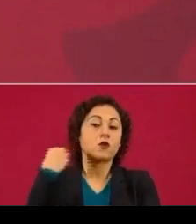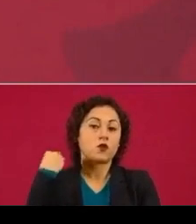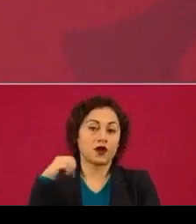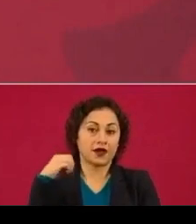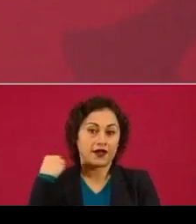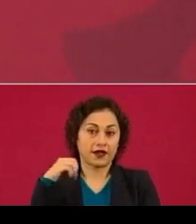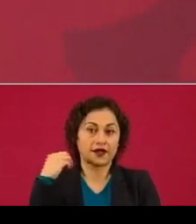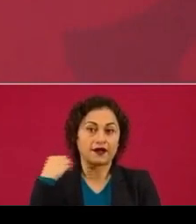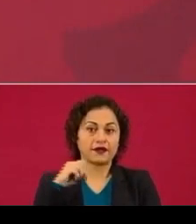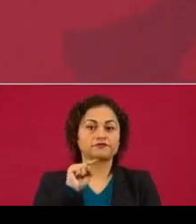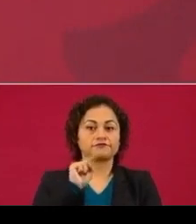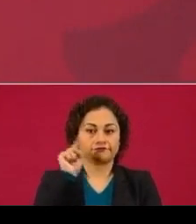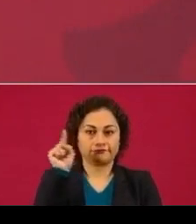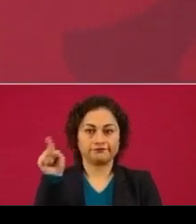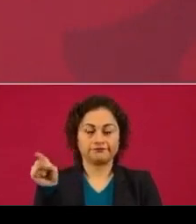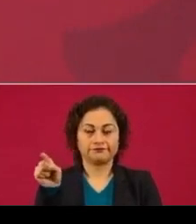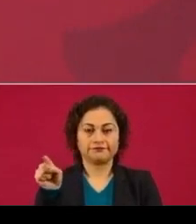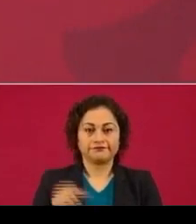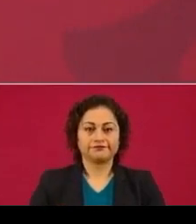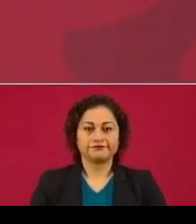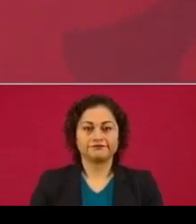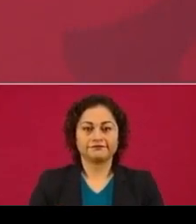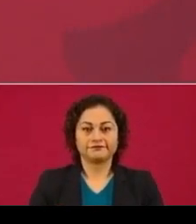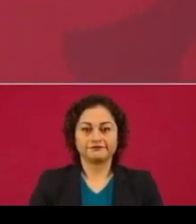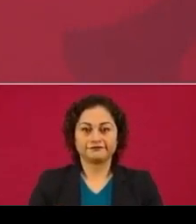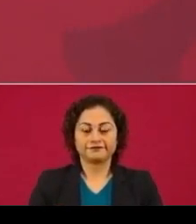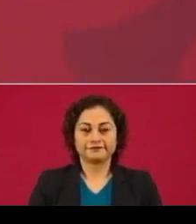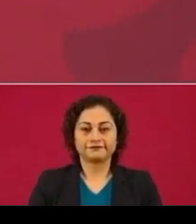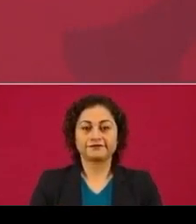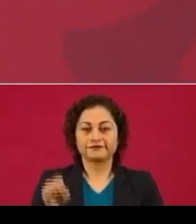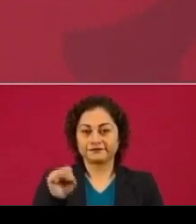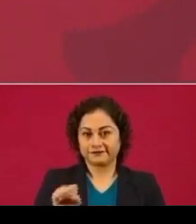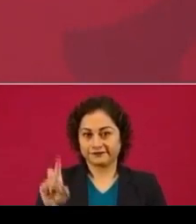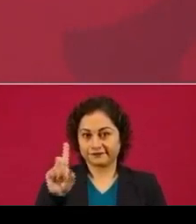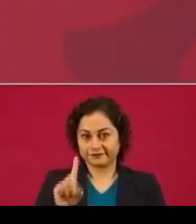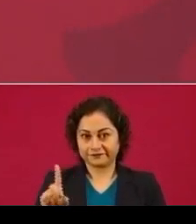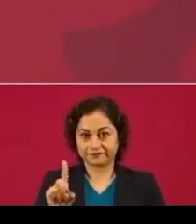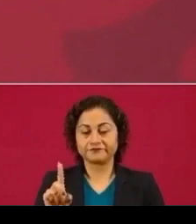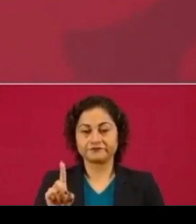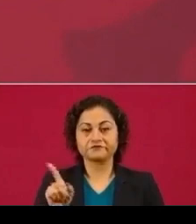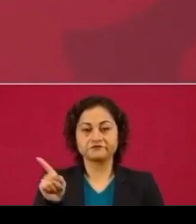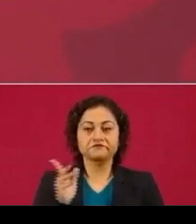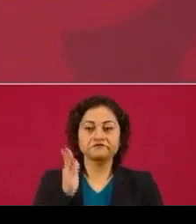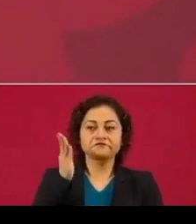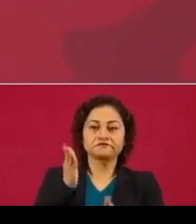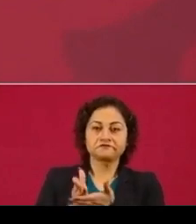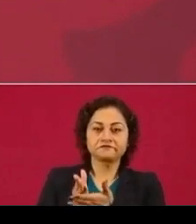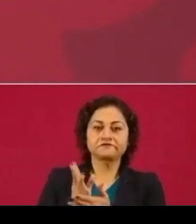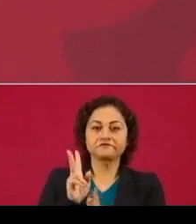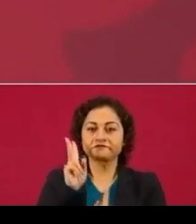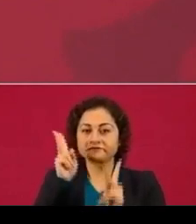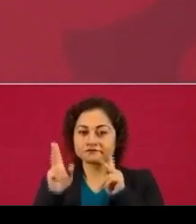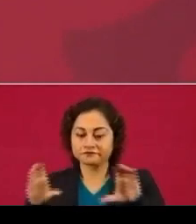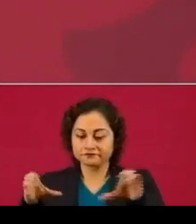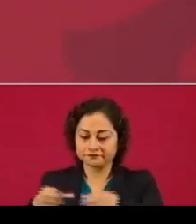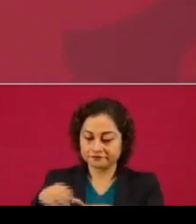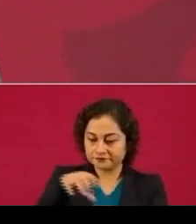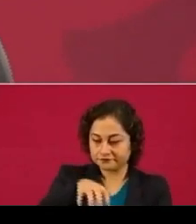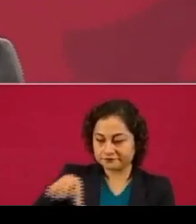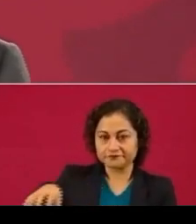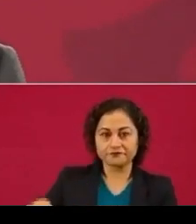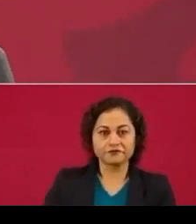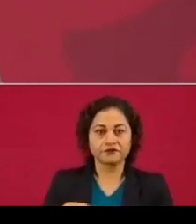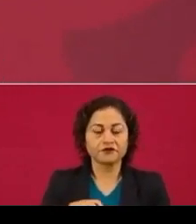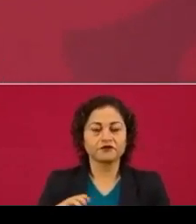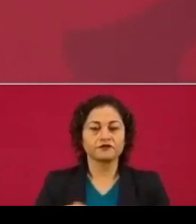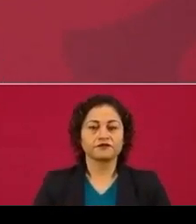vamos a estar el fin de semana en el estado de Oaxaca visitando comunidades en donde se están